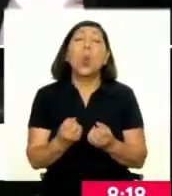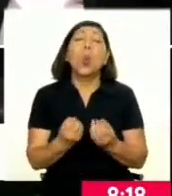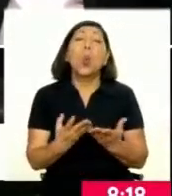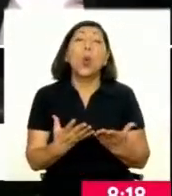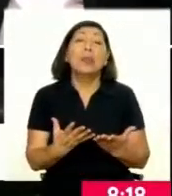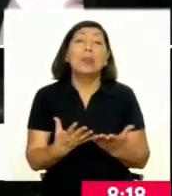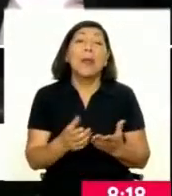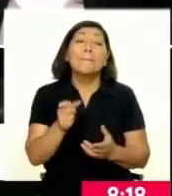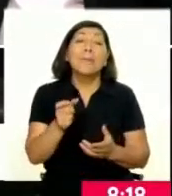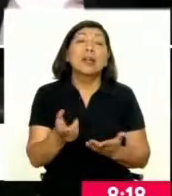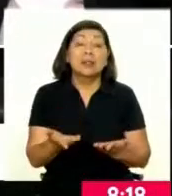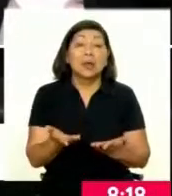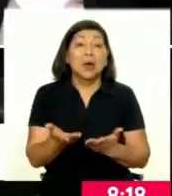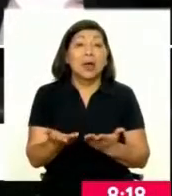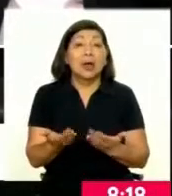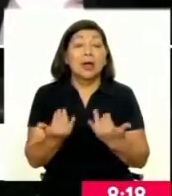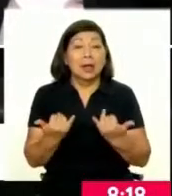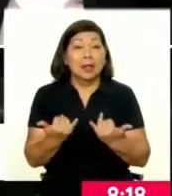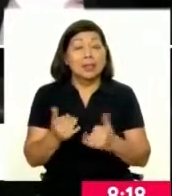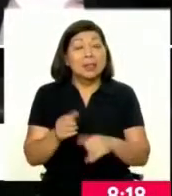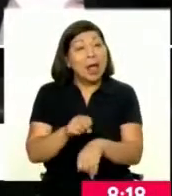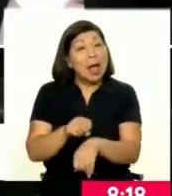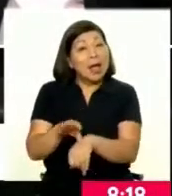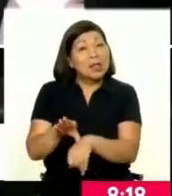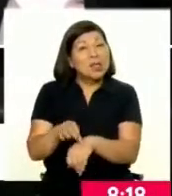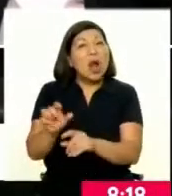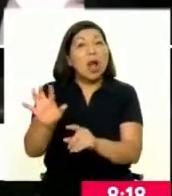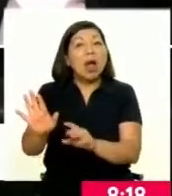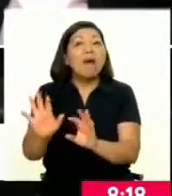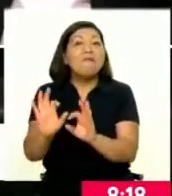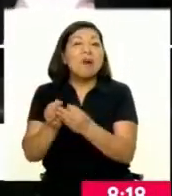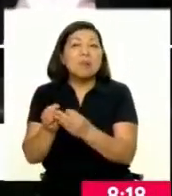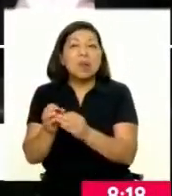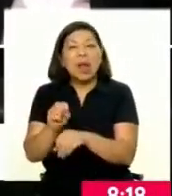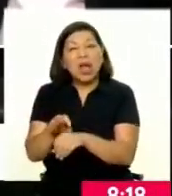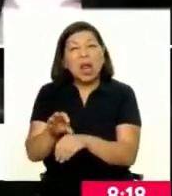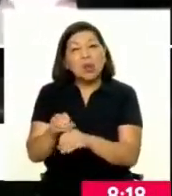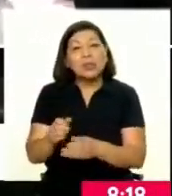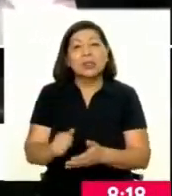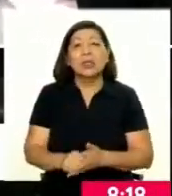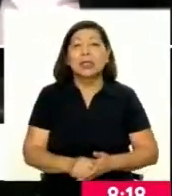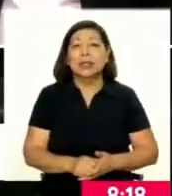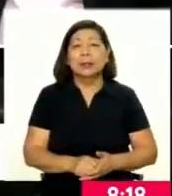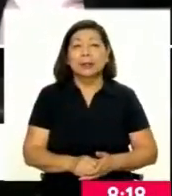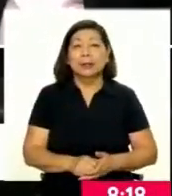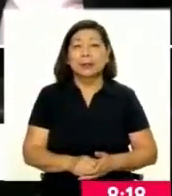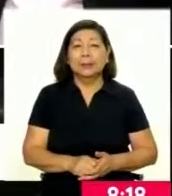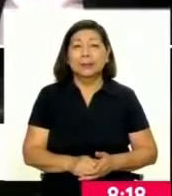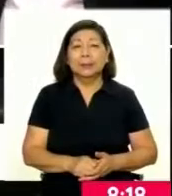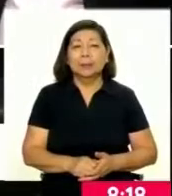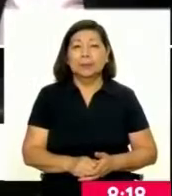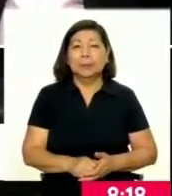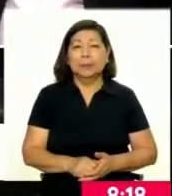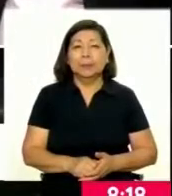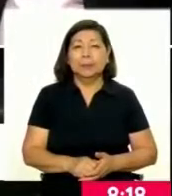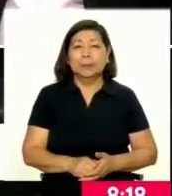personas se le viene dando esta asesoría pública? Claro, en el caso